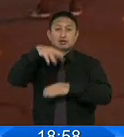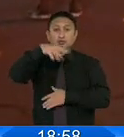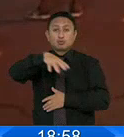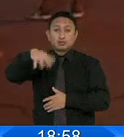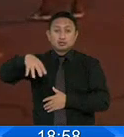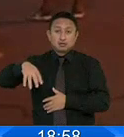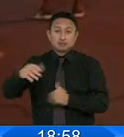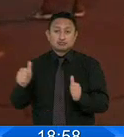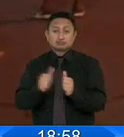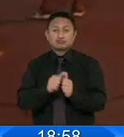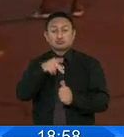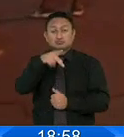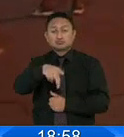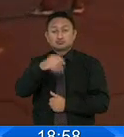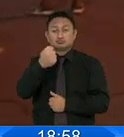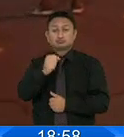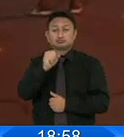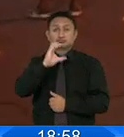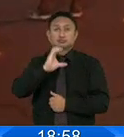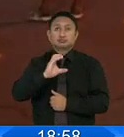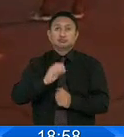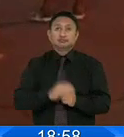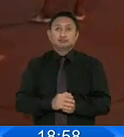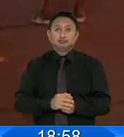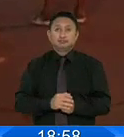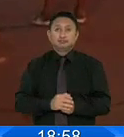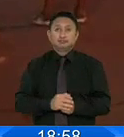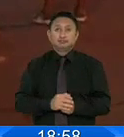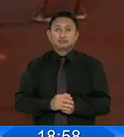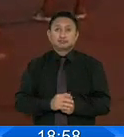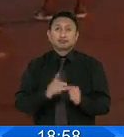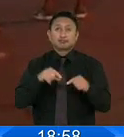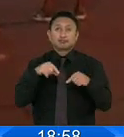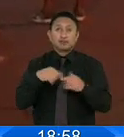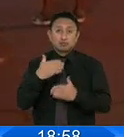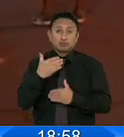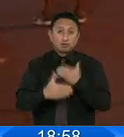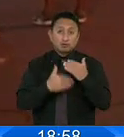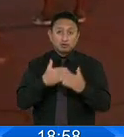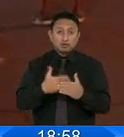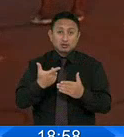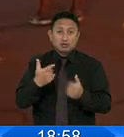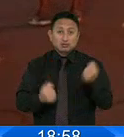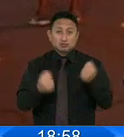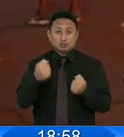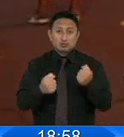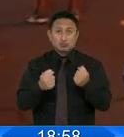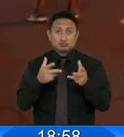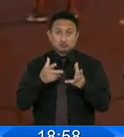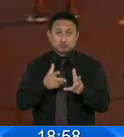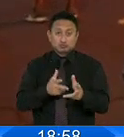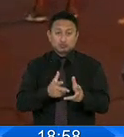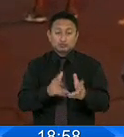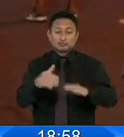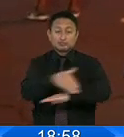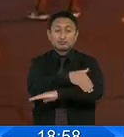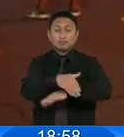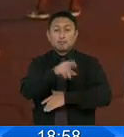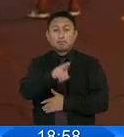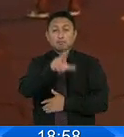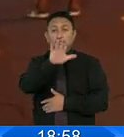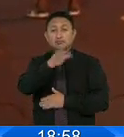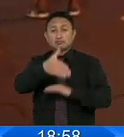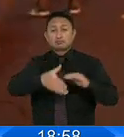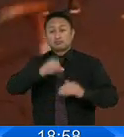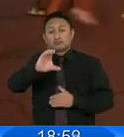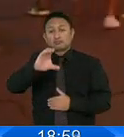Partido Social Cristiano. Mientras tanto, acá de a poco comienzan a llegar vehículos aquí a la 25 y Colmena en el sector